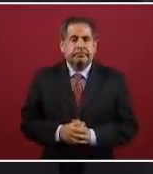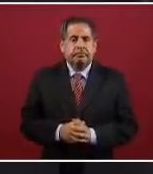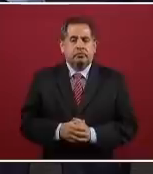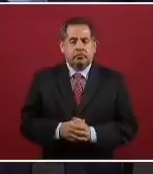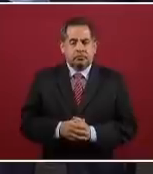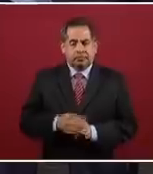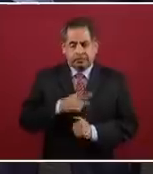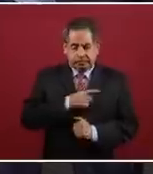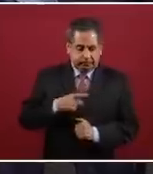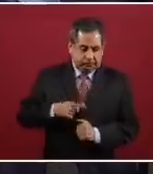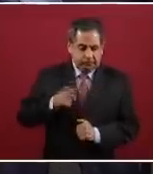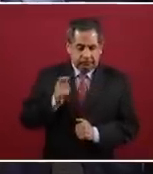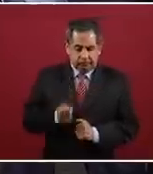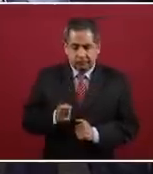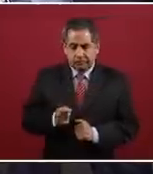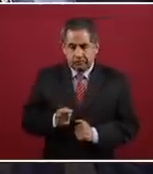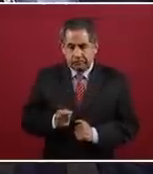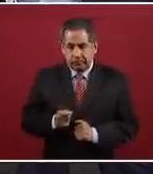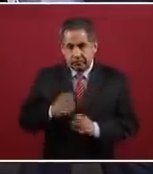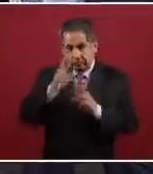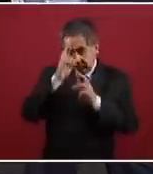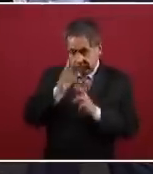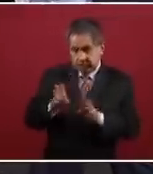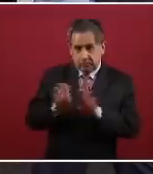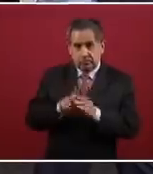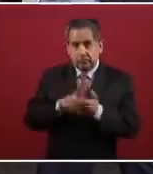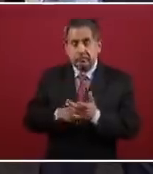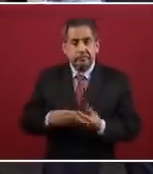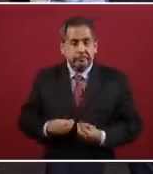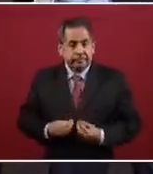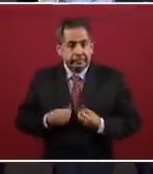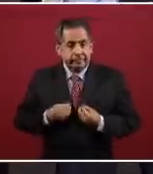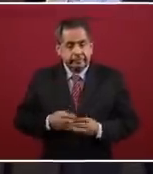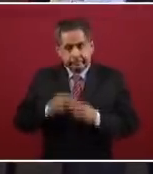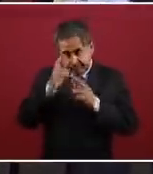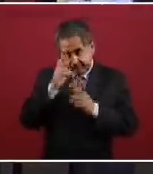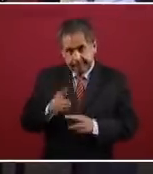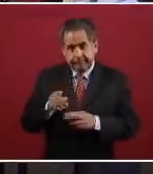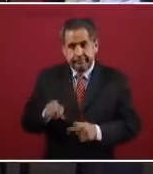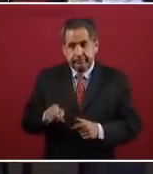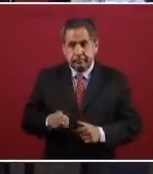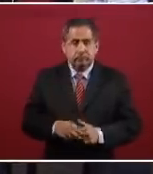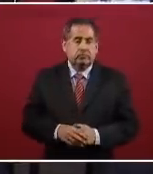Se tiene que respetar la vida